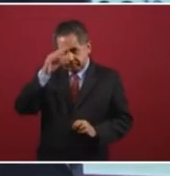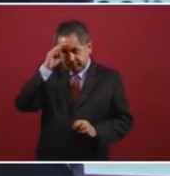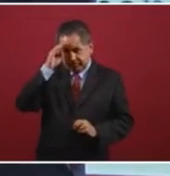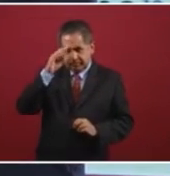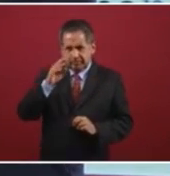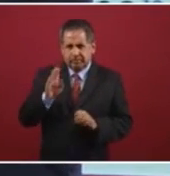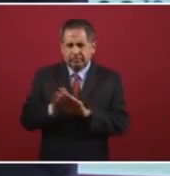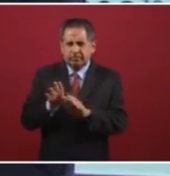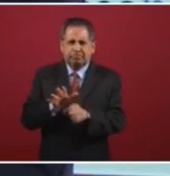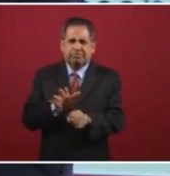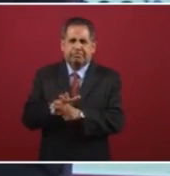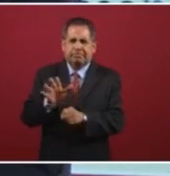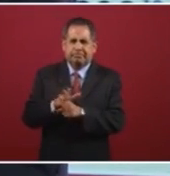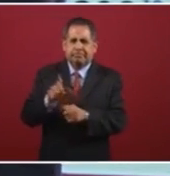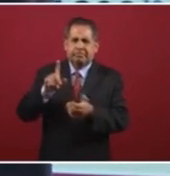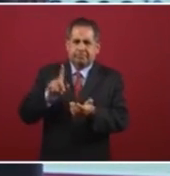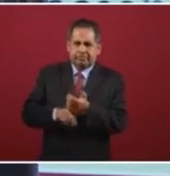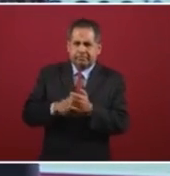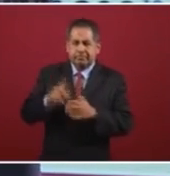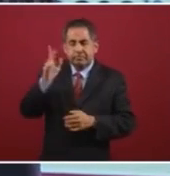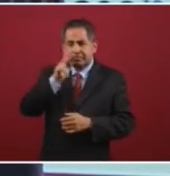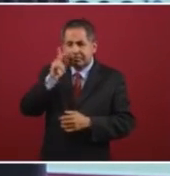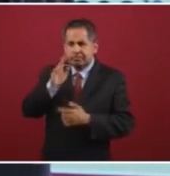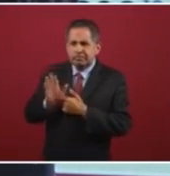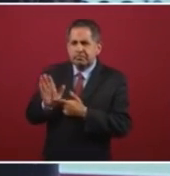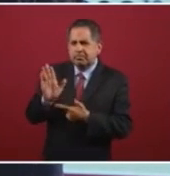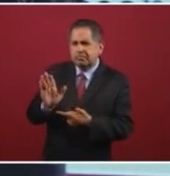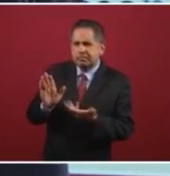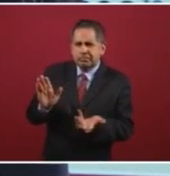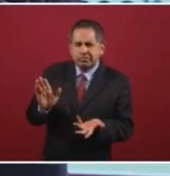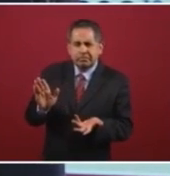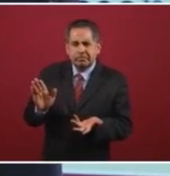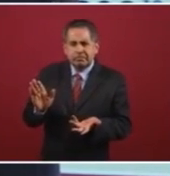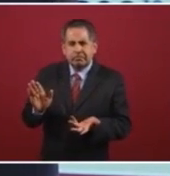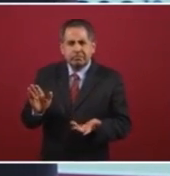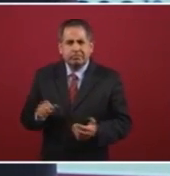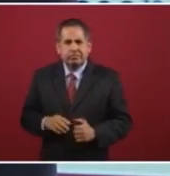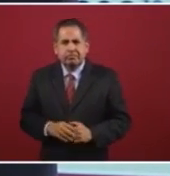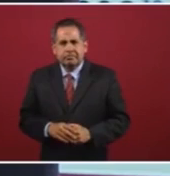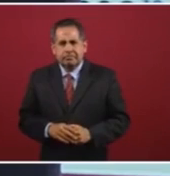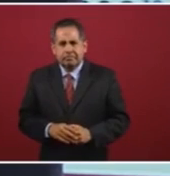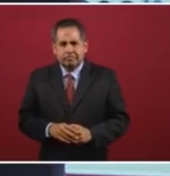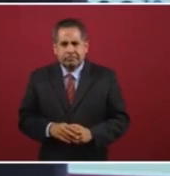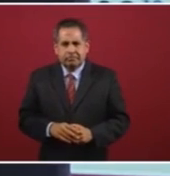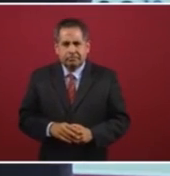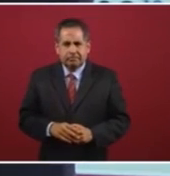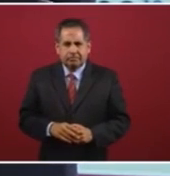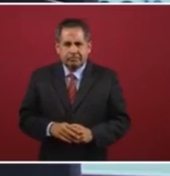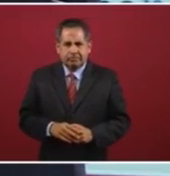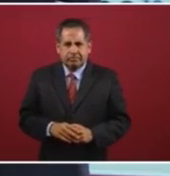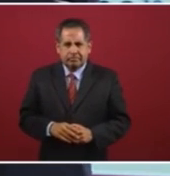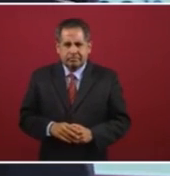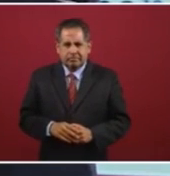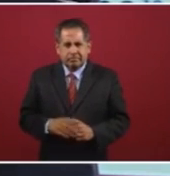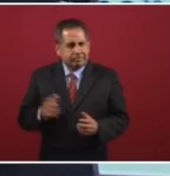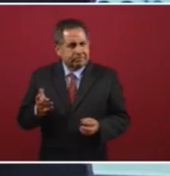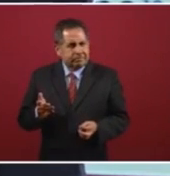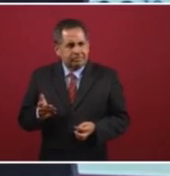en artículos de higiene personal, cuyas facturas ascienden a más de 1.200.000 pesos. Hay